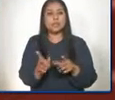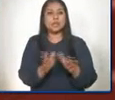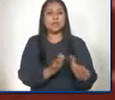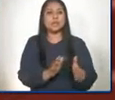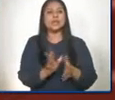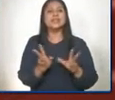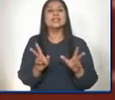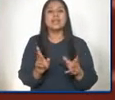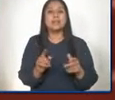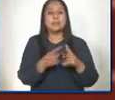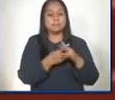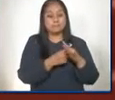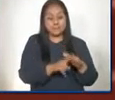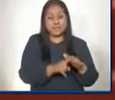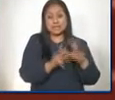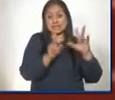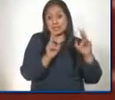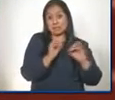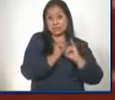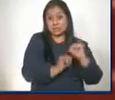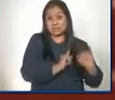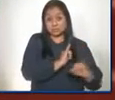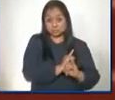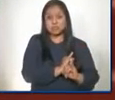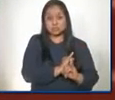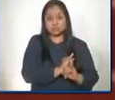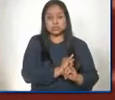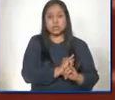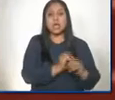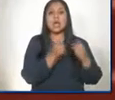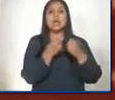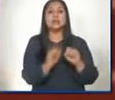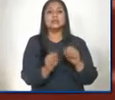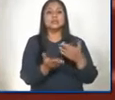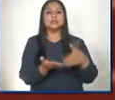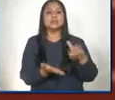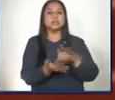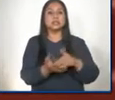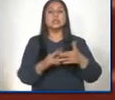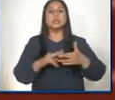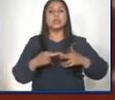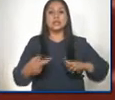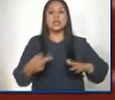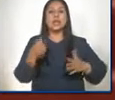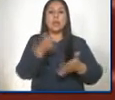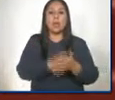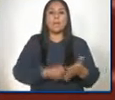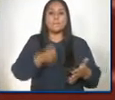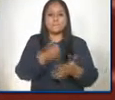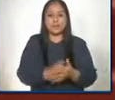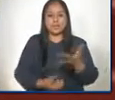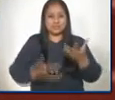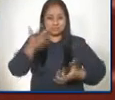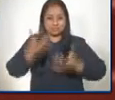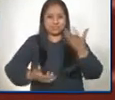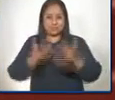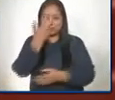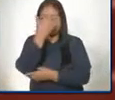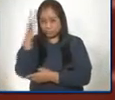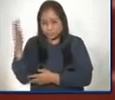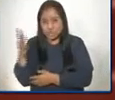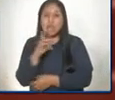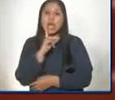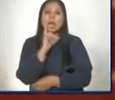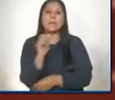en desde el ámbito internacional, crear el Centro Regional de Combate a Incendios Forestales, lo cual nos va a permitir de una